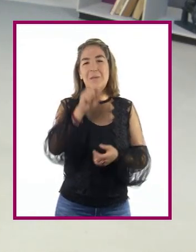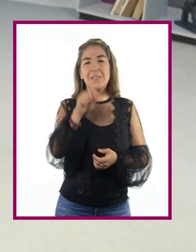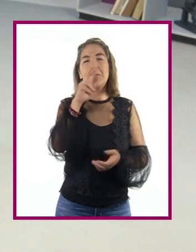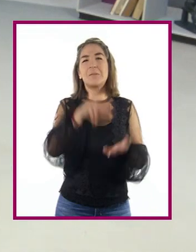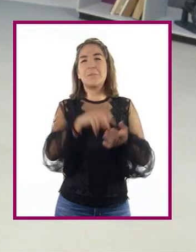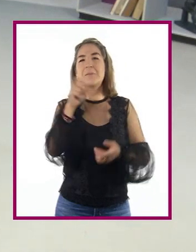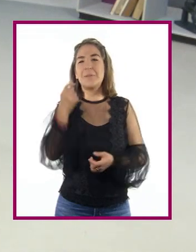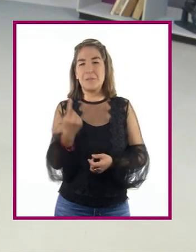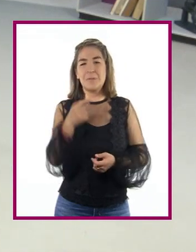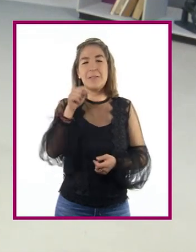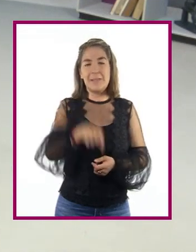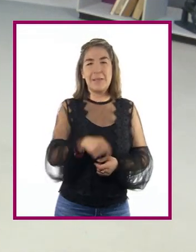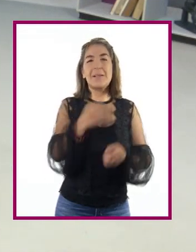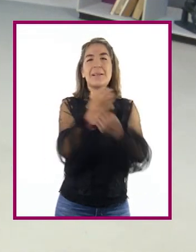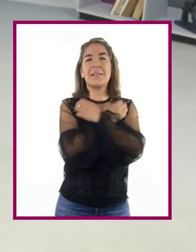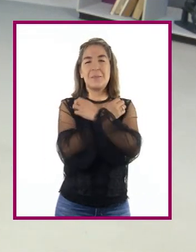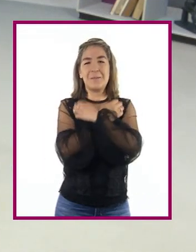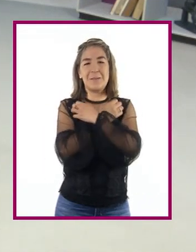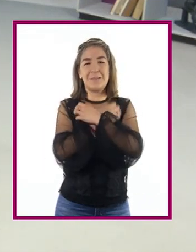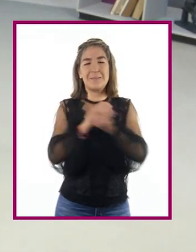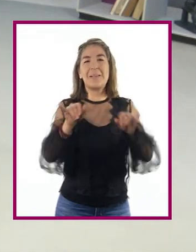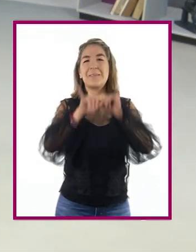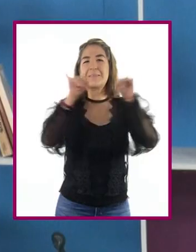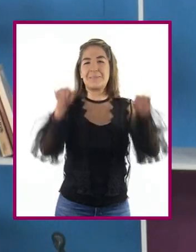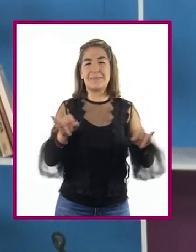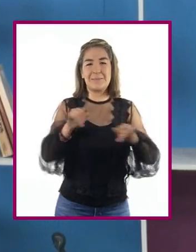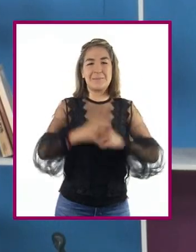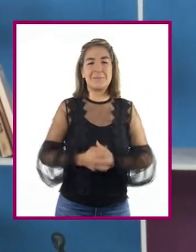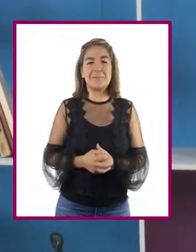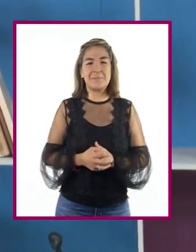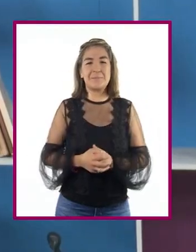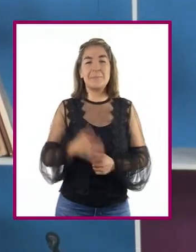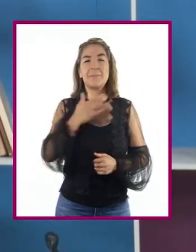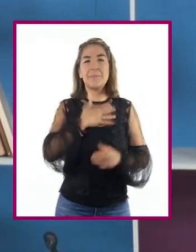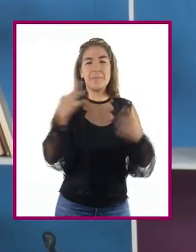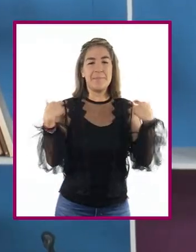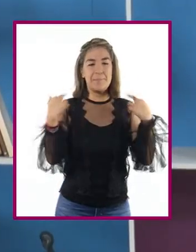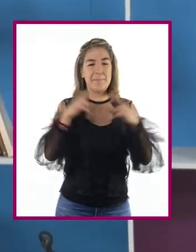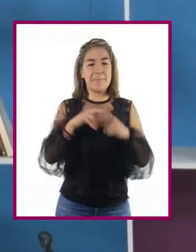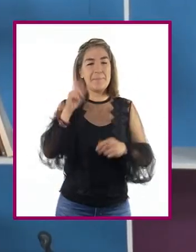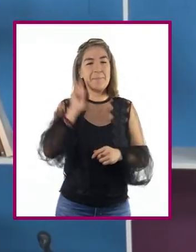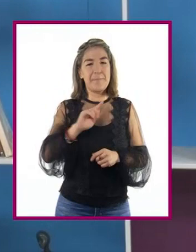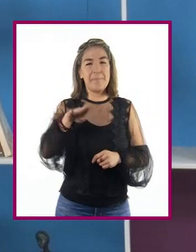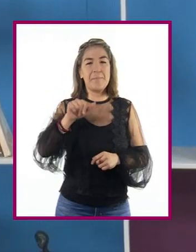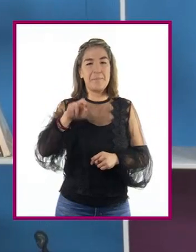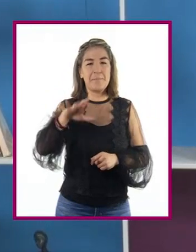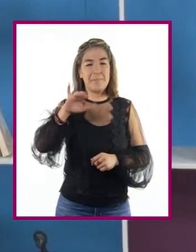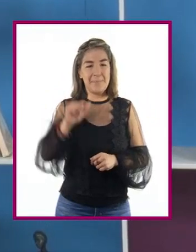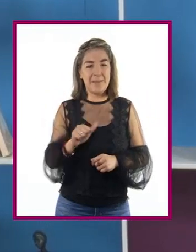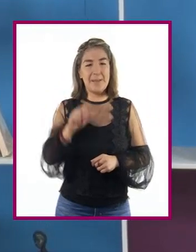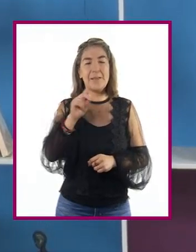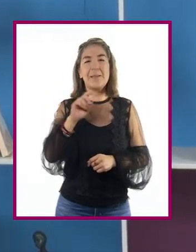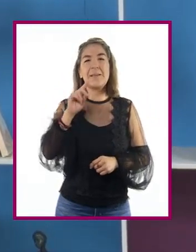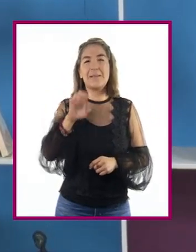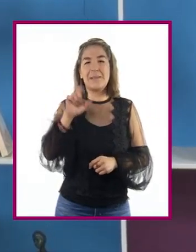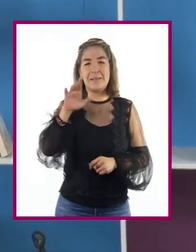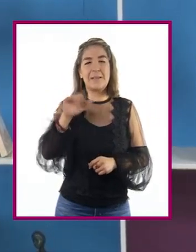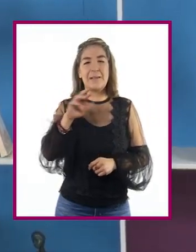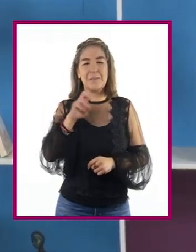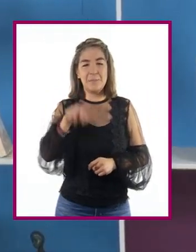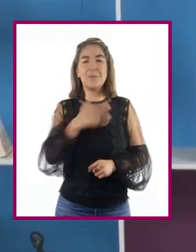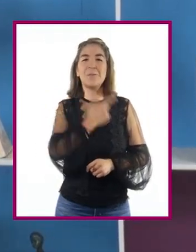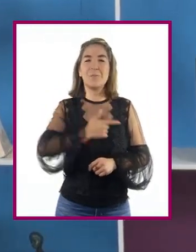2020-2021, con recursos de la educación a distancia. Soy la maestra María del Carmen Pastrana y me da mucho gusto